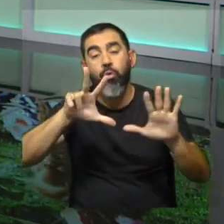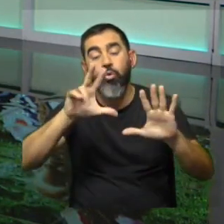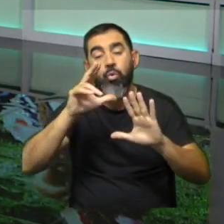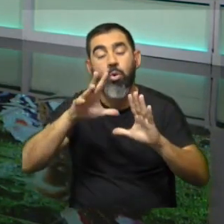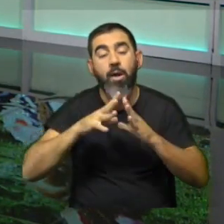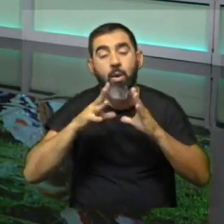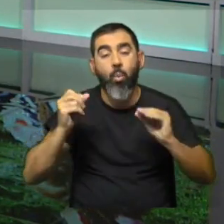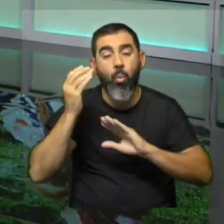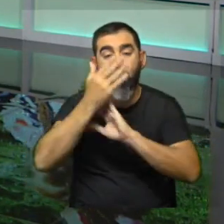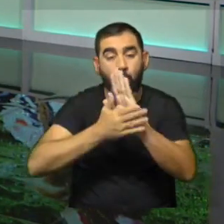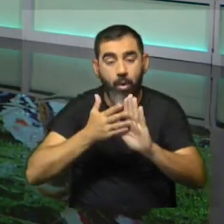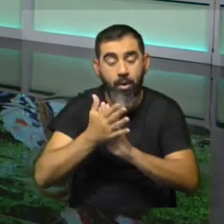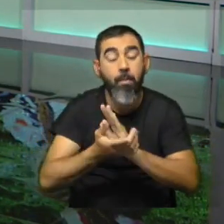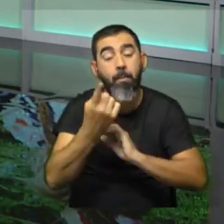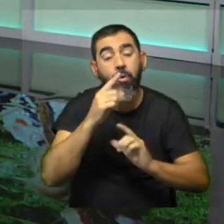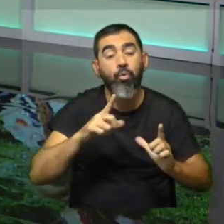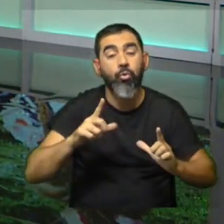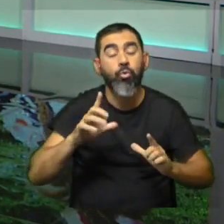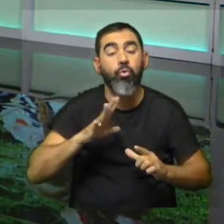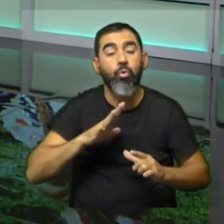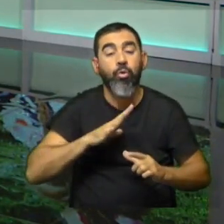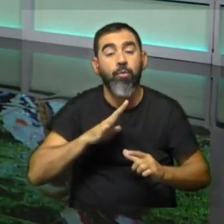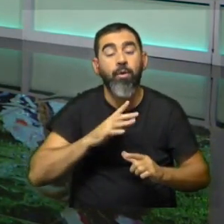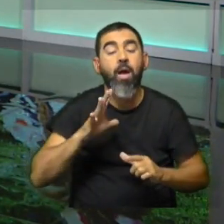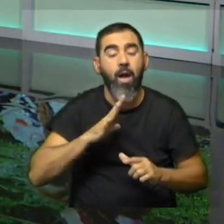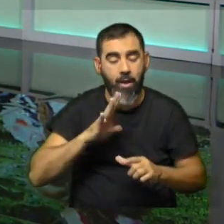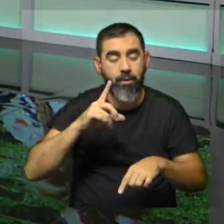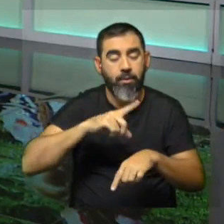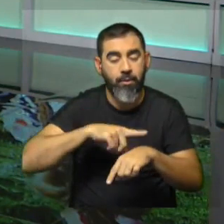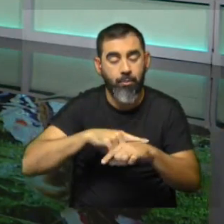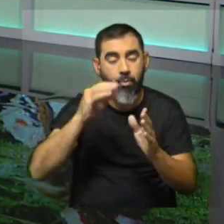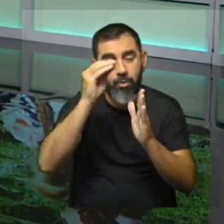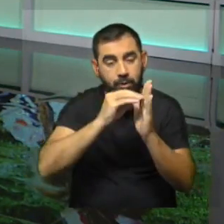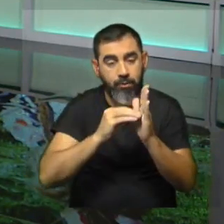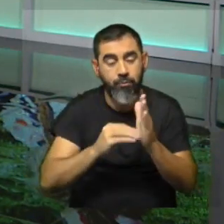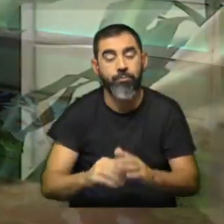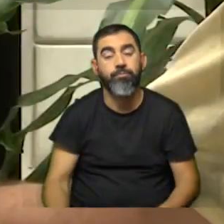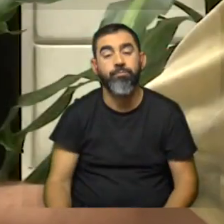en todo el país. Aunque todavía, presten atención, hay tiempo para nuevas inscripciones.